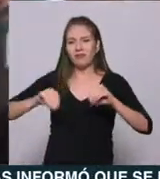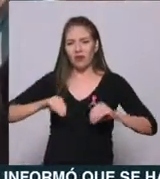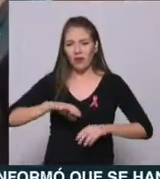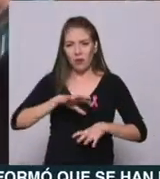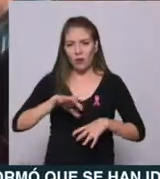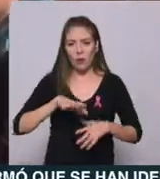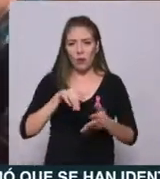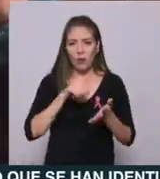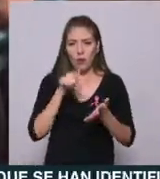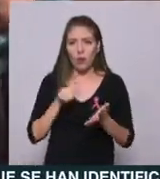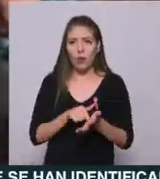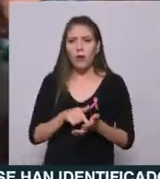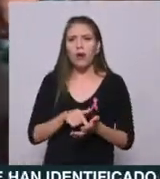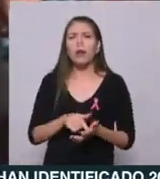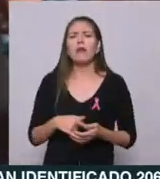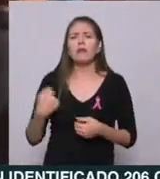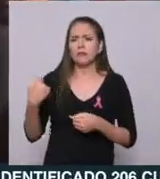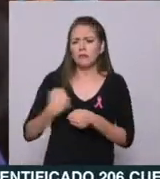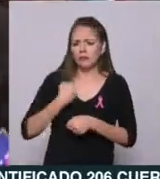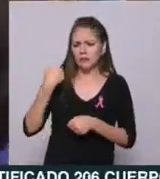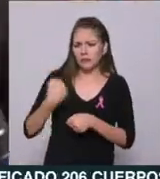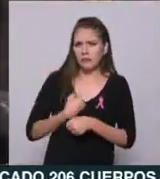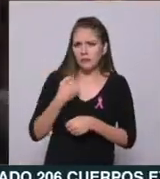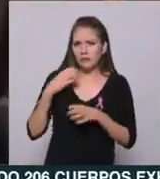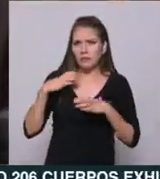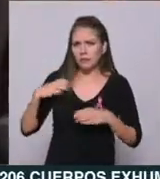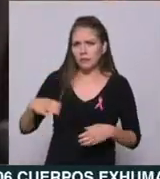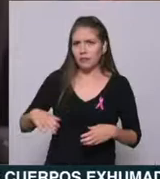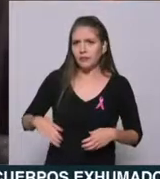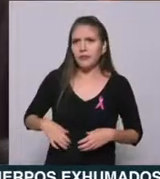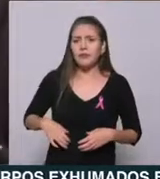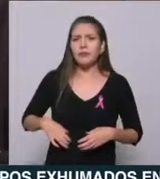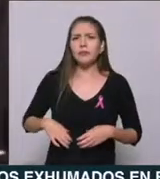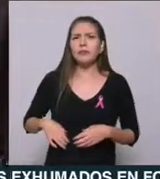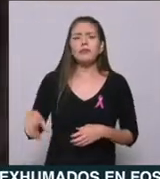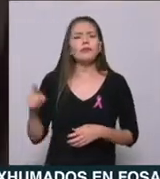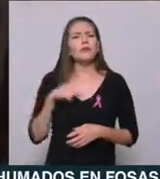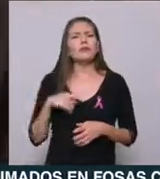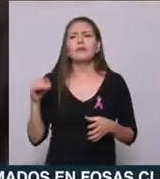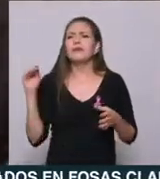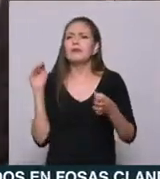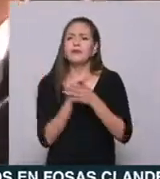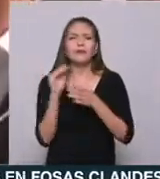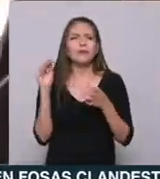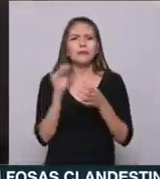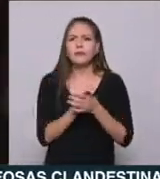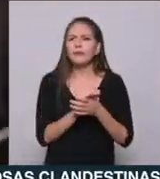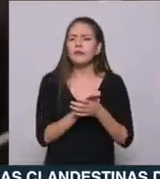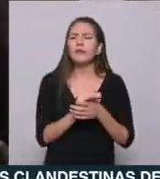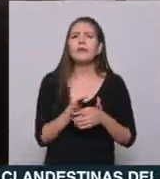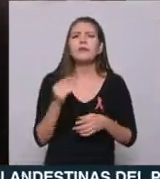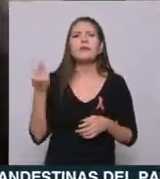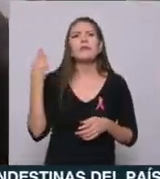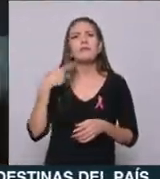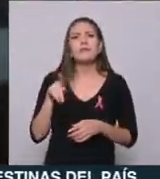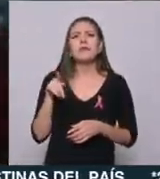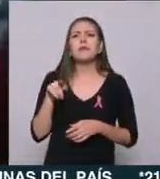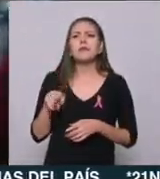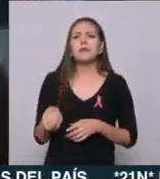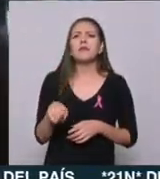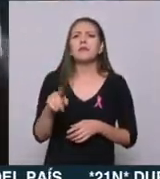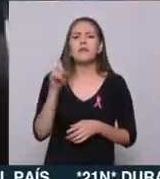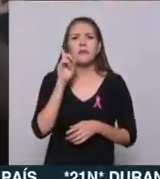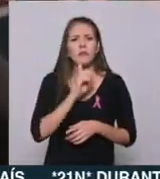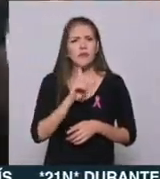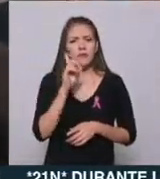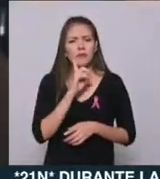Recibimos algunos golpes en el cuerpo, no hicimos caso a las agresiones. Sin embargo, la